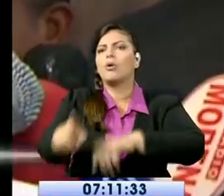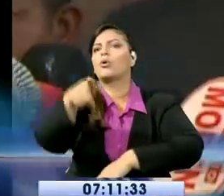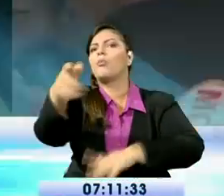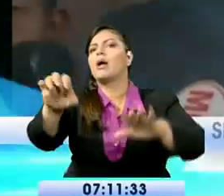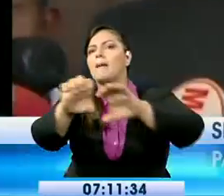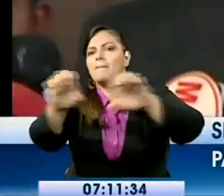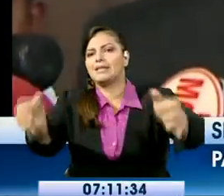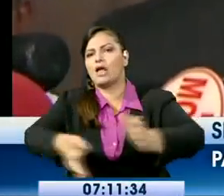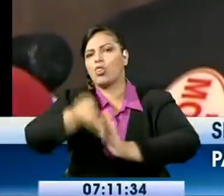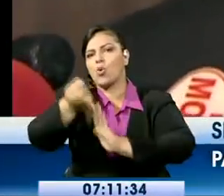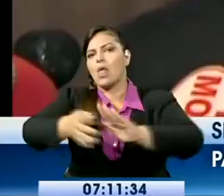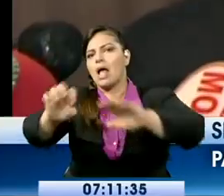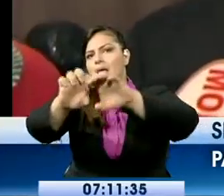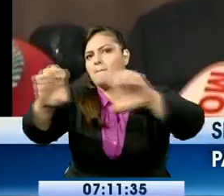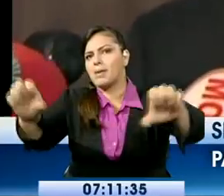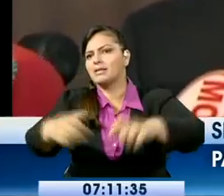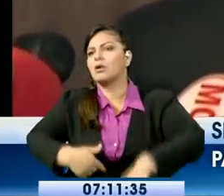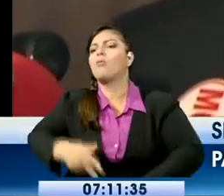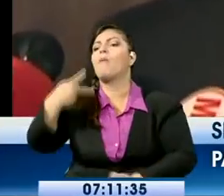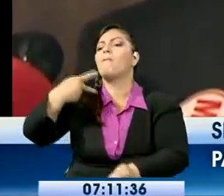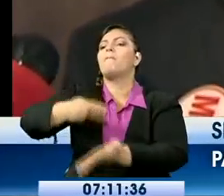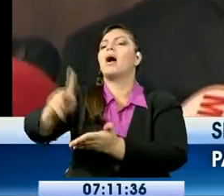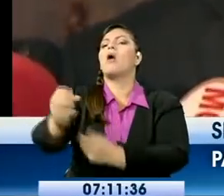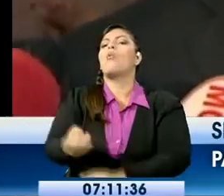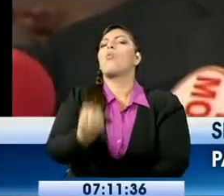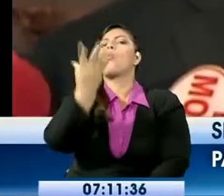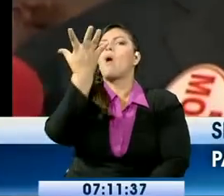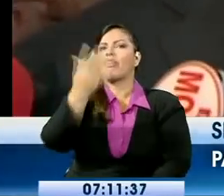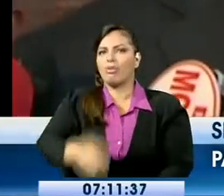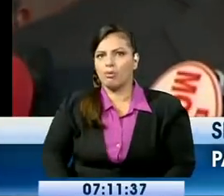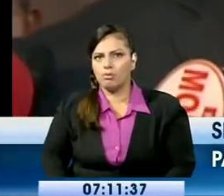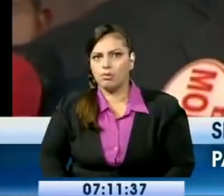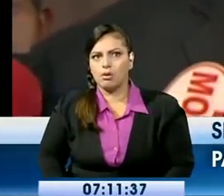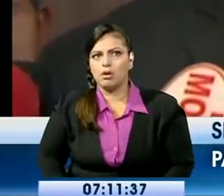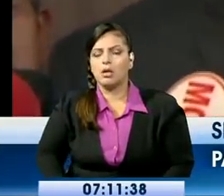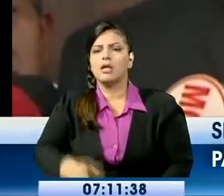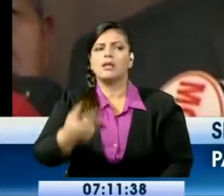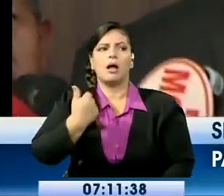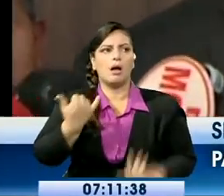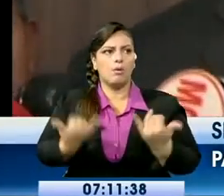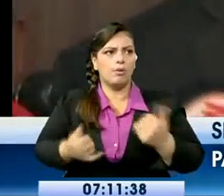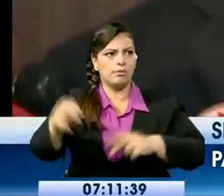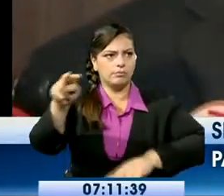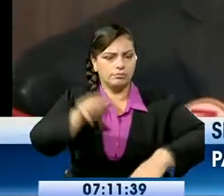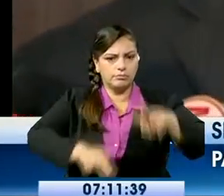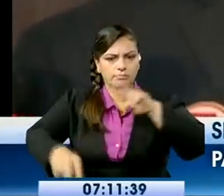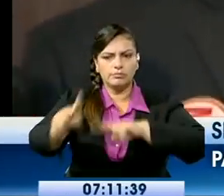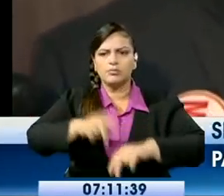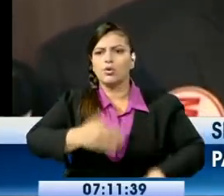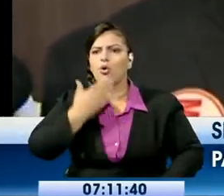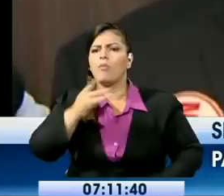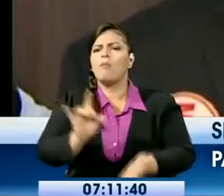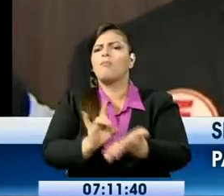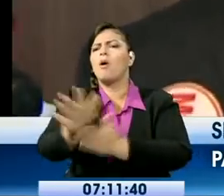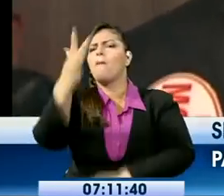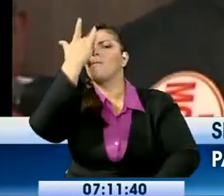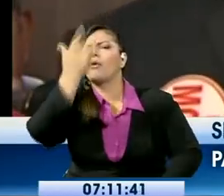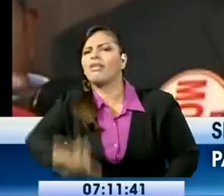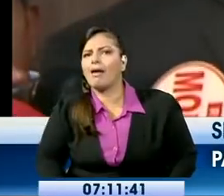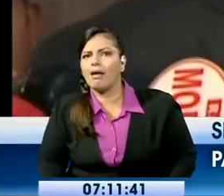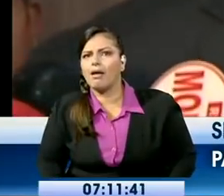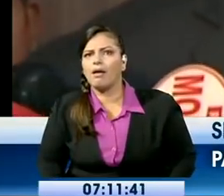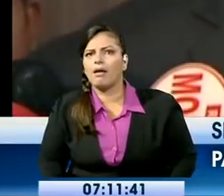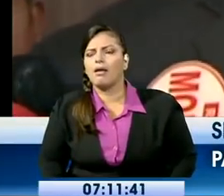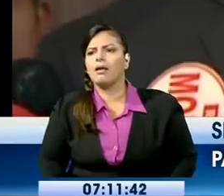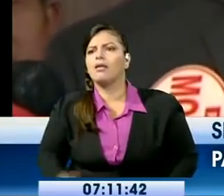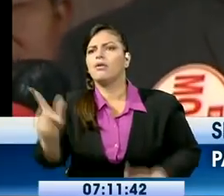expropiar. Aquí no entra en consideraciones ni va a entrar en consideraciones las razones técnicas de la expropiación, las razones del por qué se tiene que expropiar y